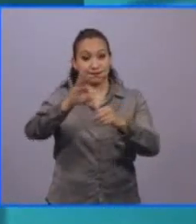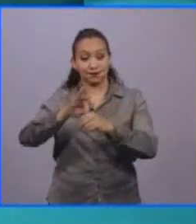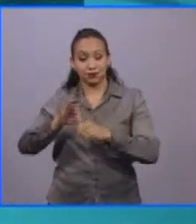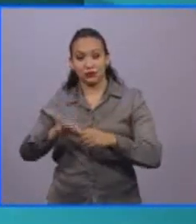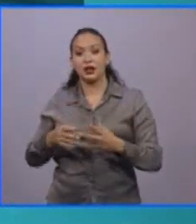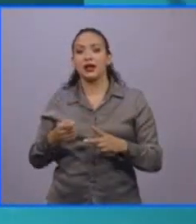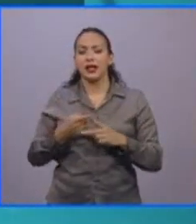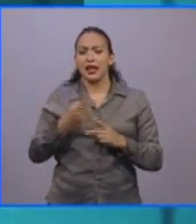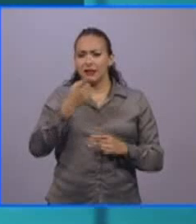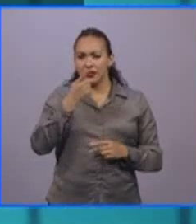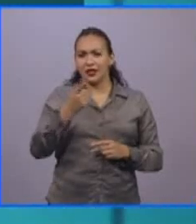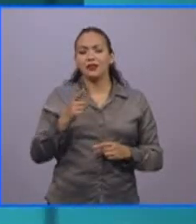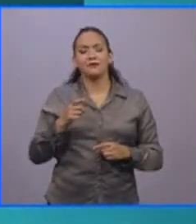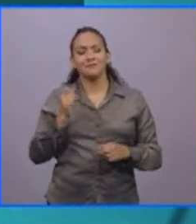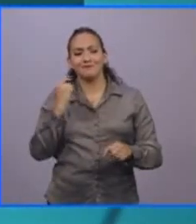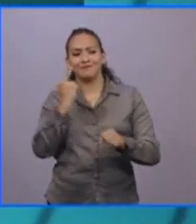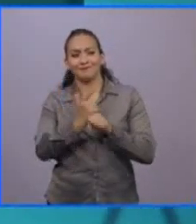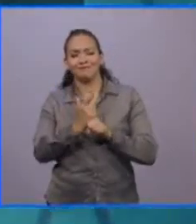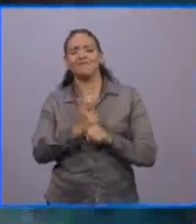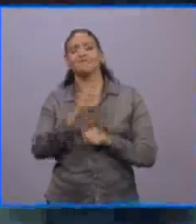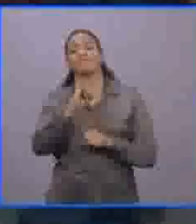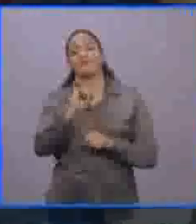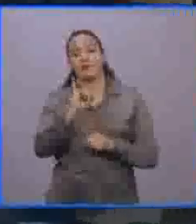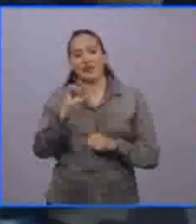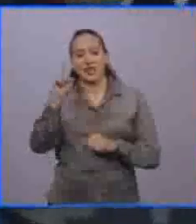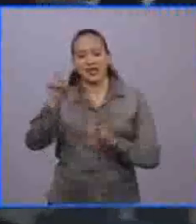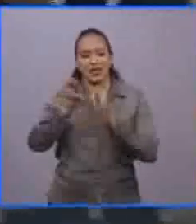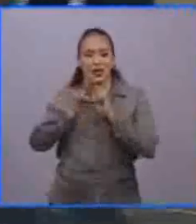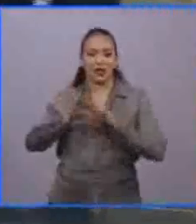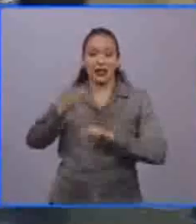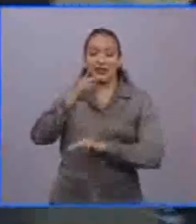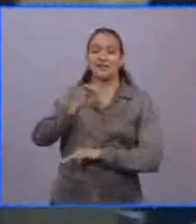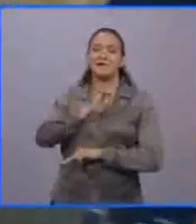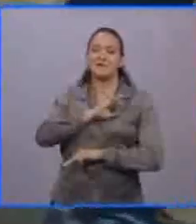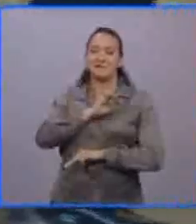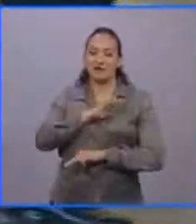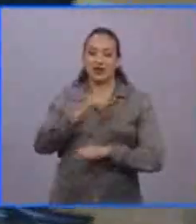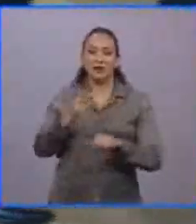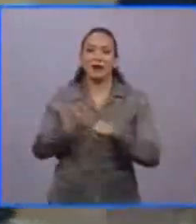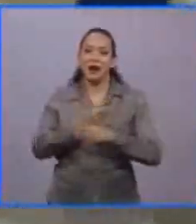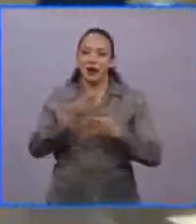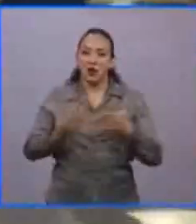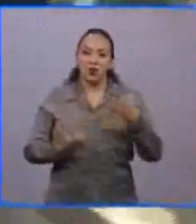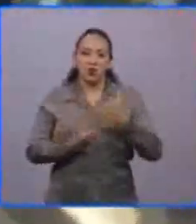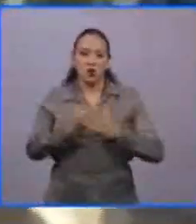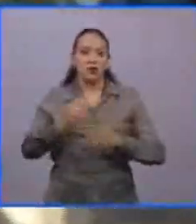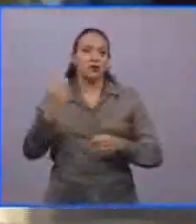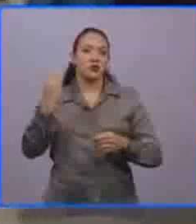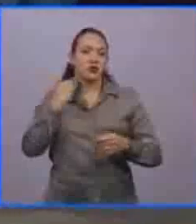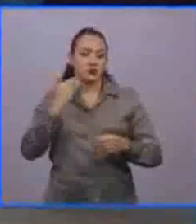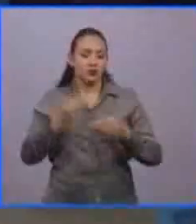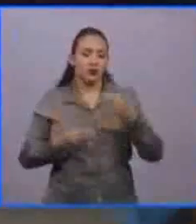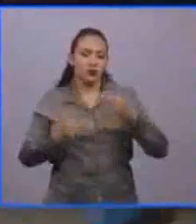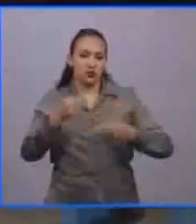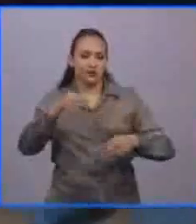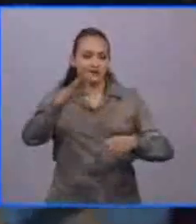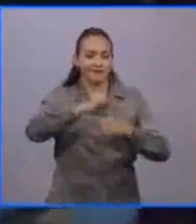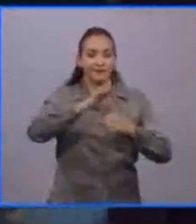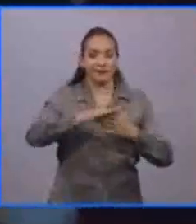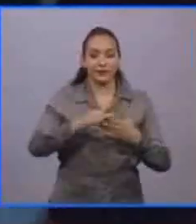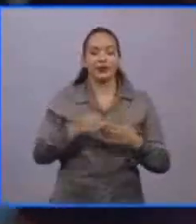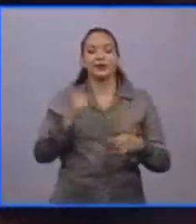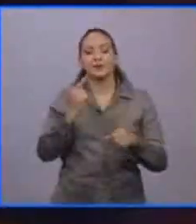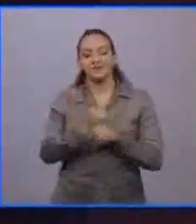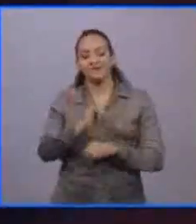Federación confirmó los temores de la relatora de Naciones Unidas sobre la independencia de magistrados abogados, Margaret Satterwhite, en